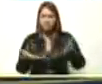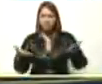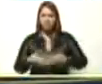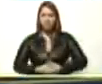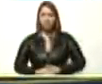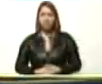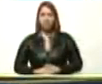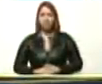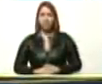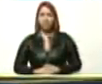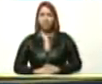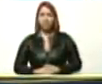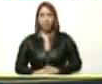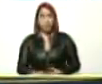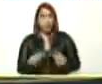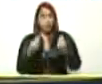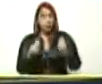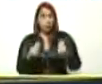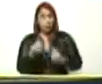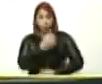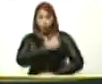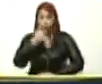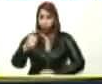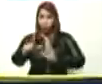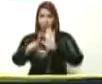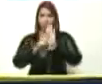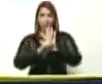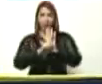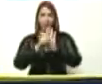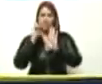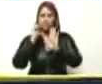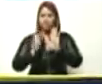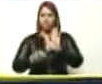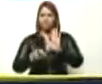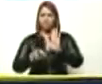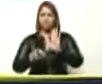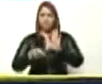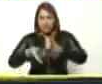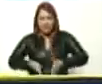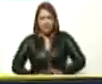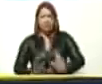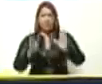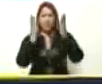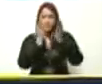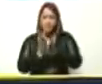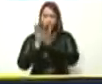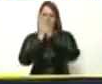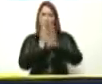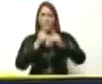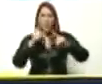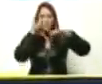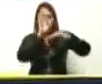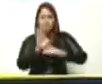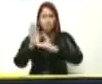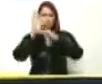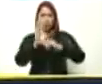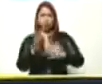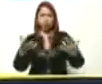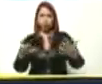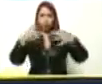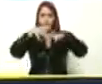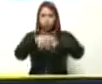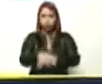y como, cada ley, ha sido concebida, estudiada, para la protección, integral,